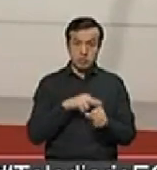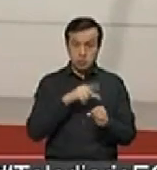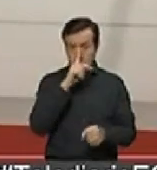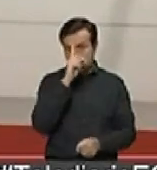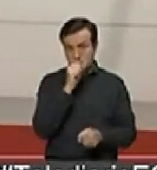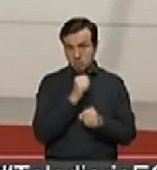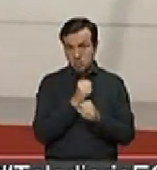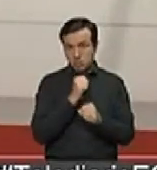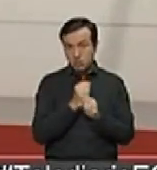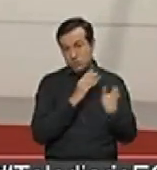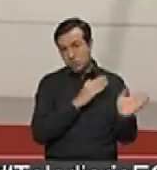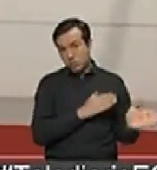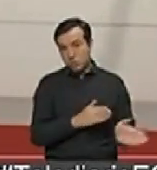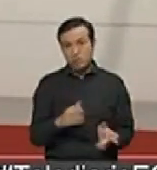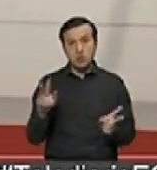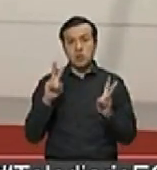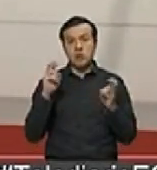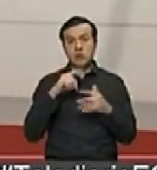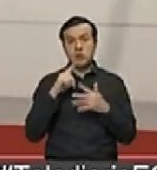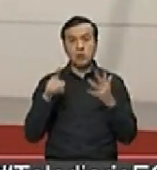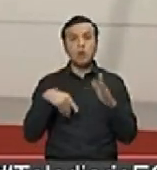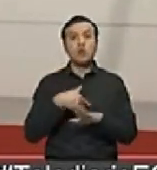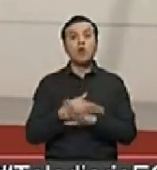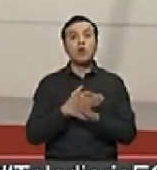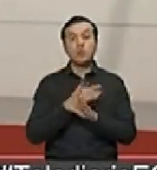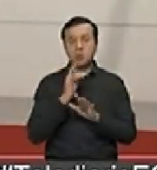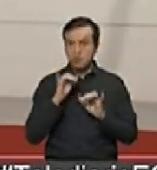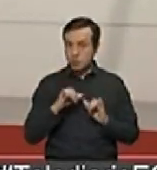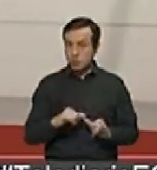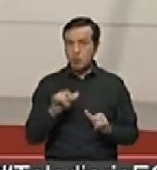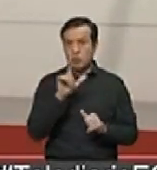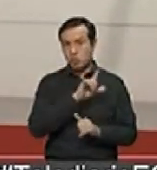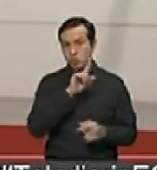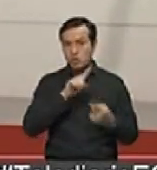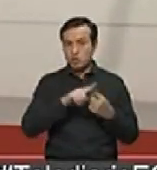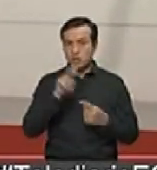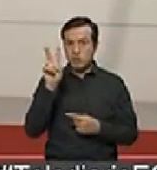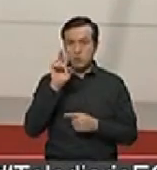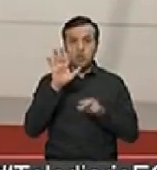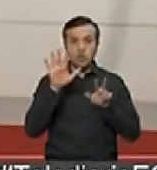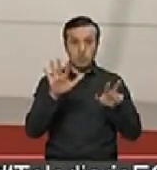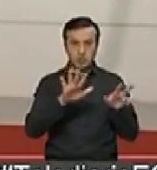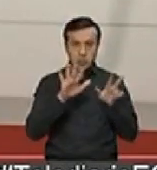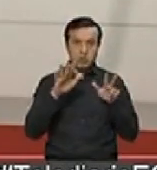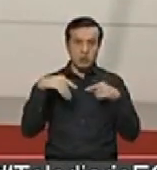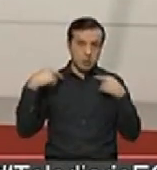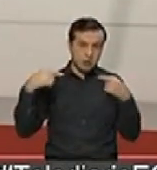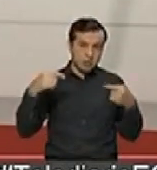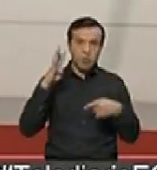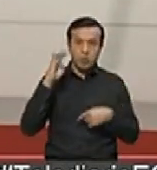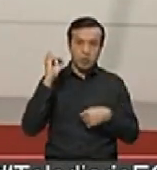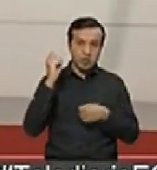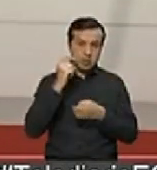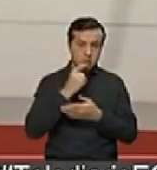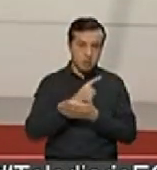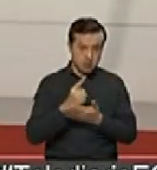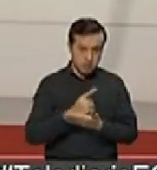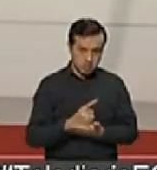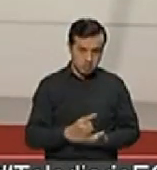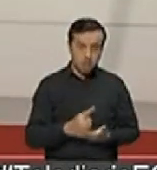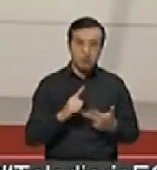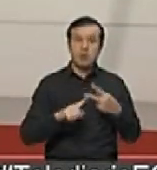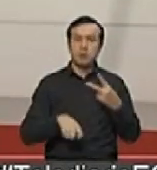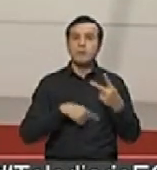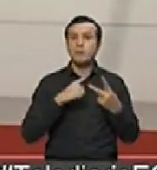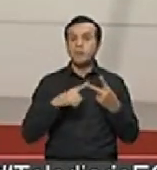la pragmatización del tema es la siguiente. La jornada ordinaria se mantiene de lunes a viernes 8 horas diarias, es decir, 40 horas semanales. De igual manera